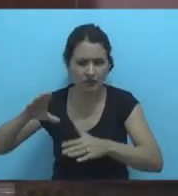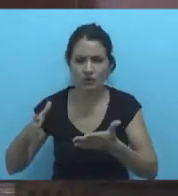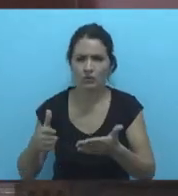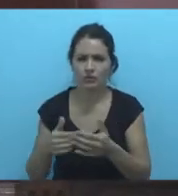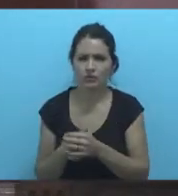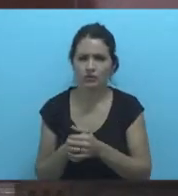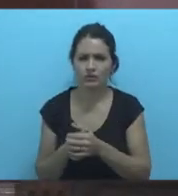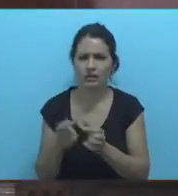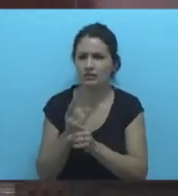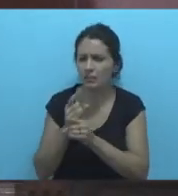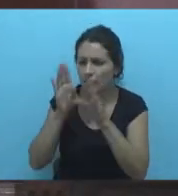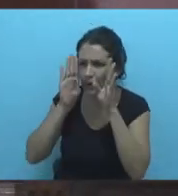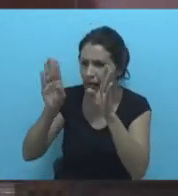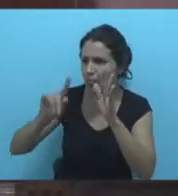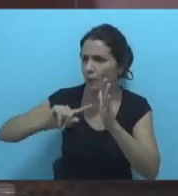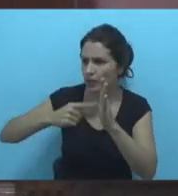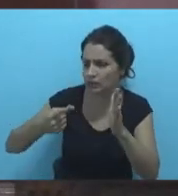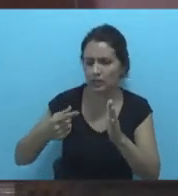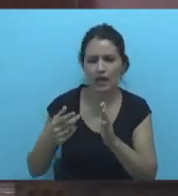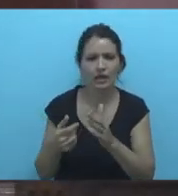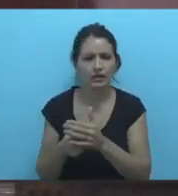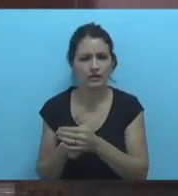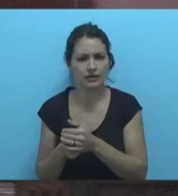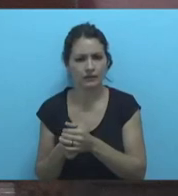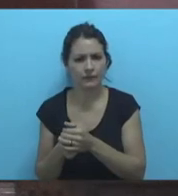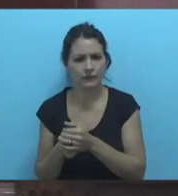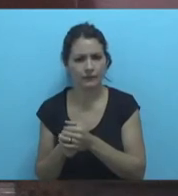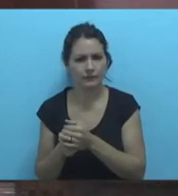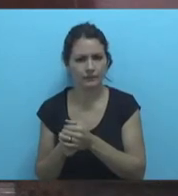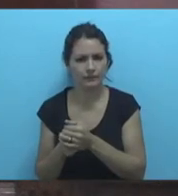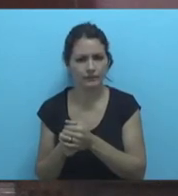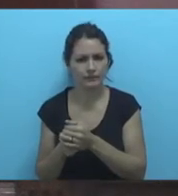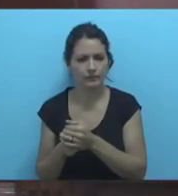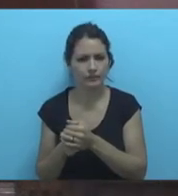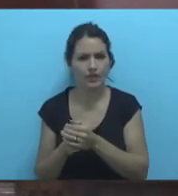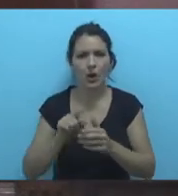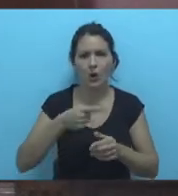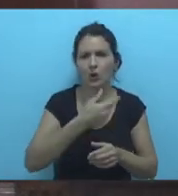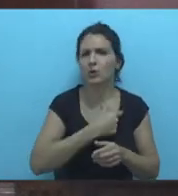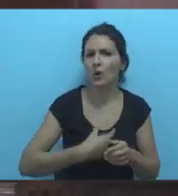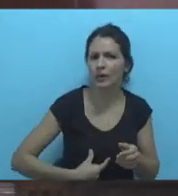referirse permanentemente a los Infranz, a los gobernadores del interior,